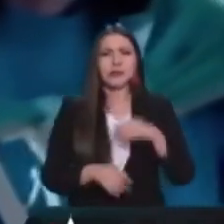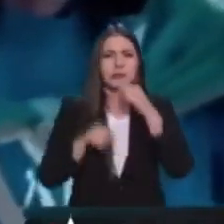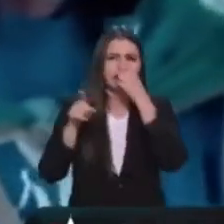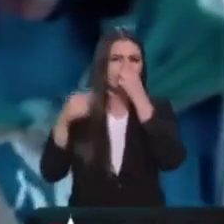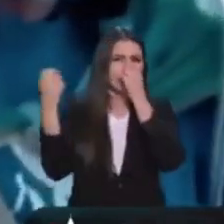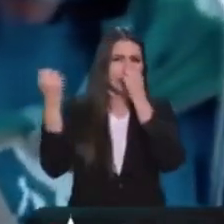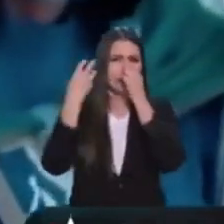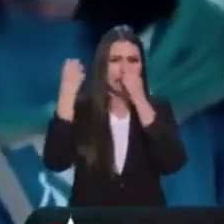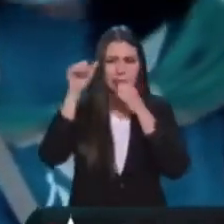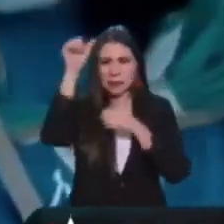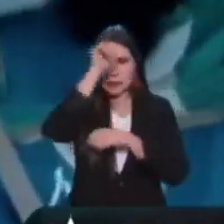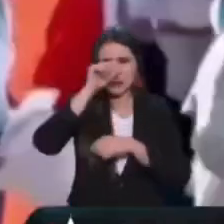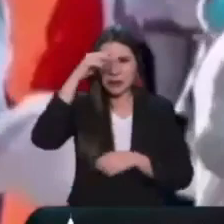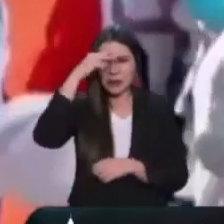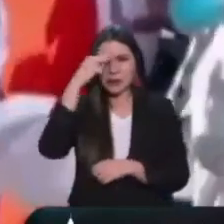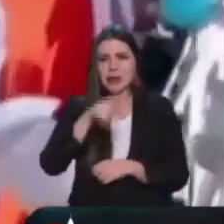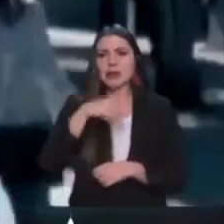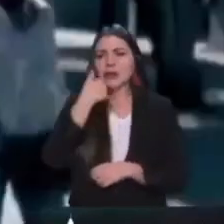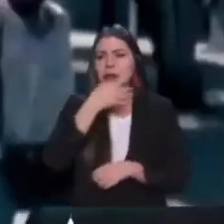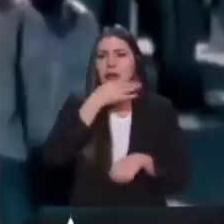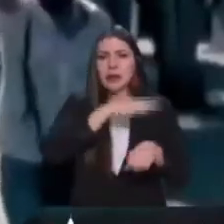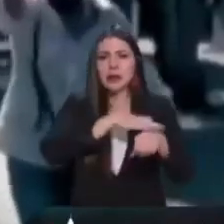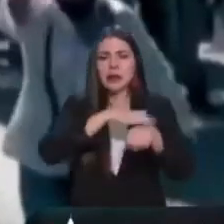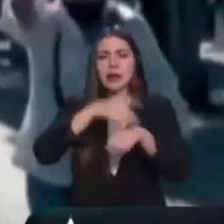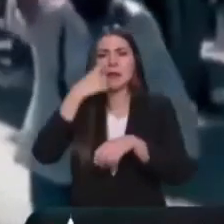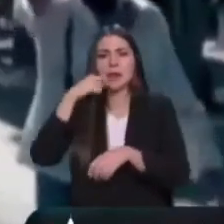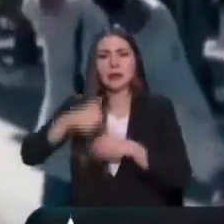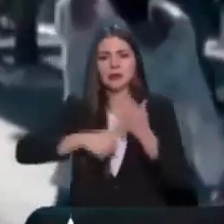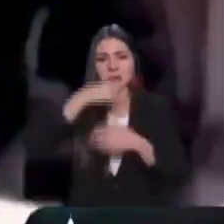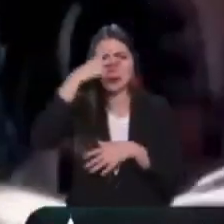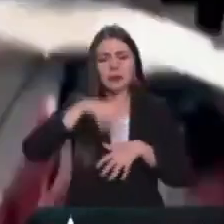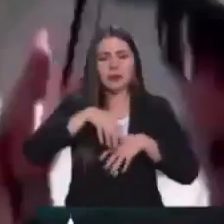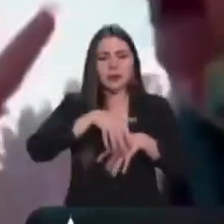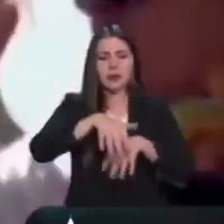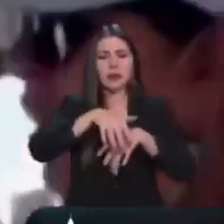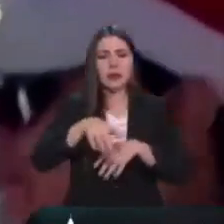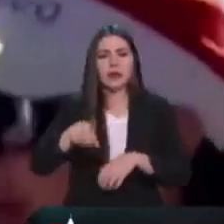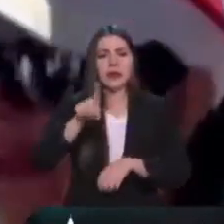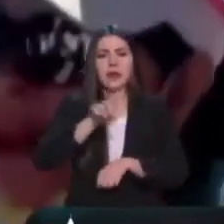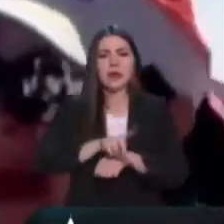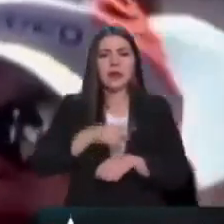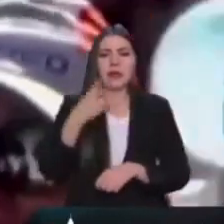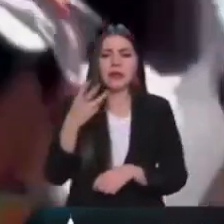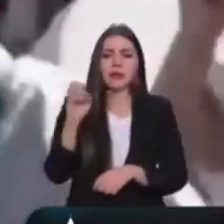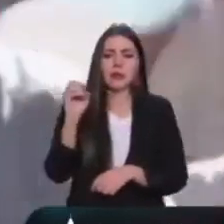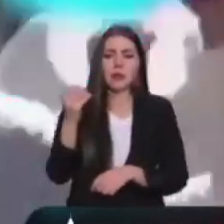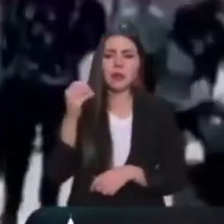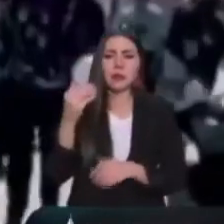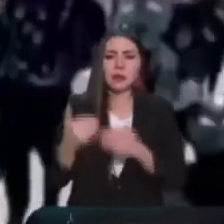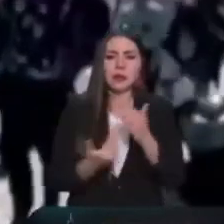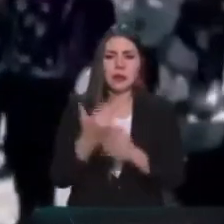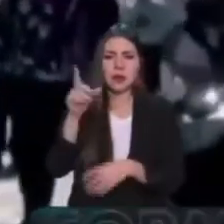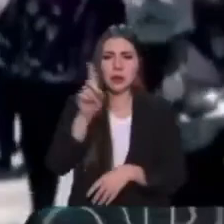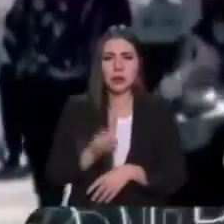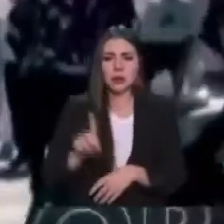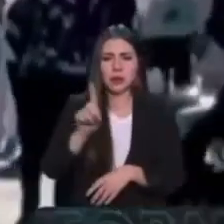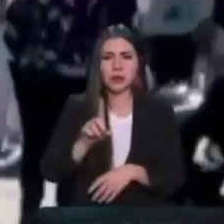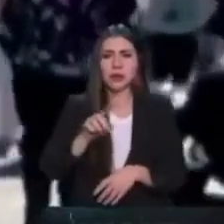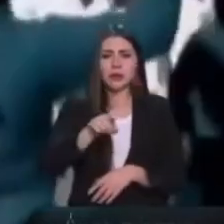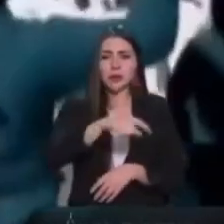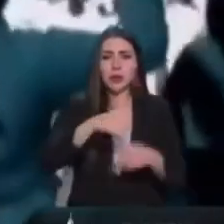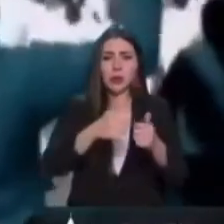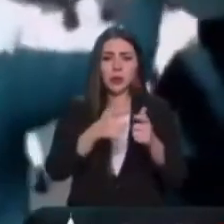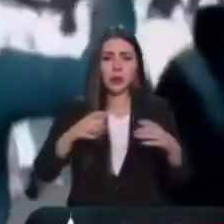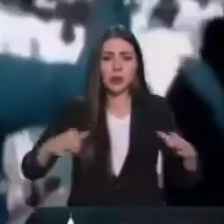la convocatoria para llevar a cabo una manifestación en la Ciudad de México la mañana del domingo 3 de octubre. El organismo, que agrupa a los obispos de